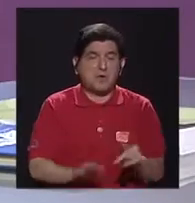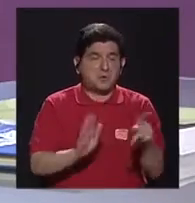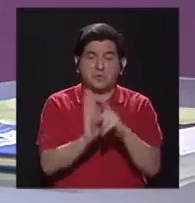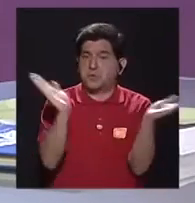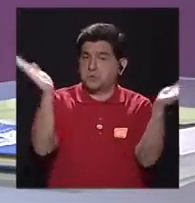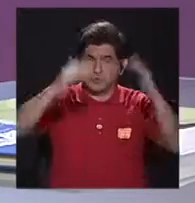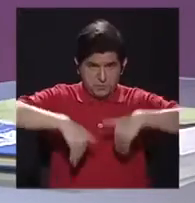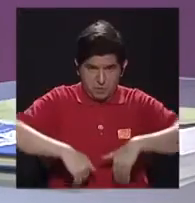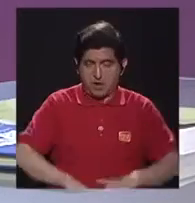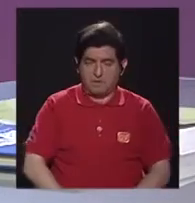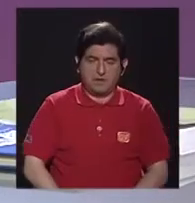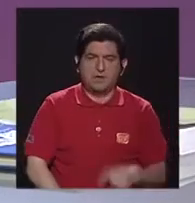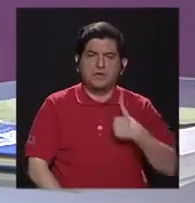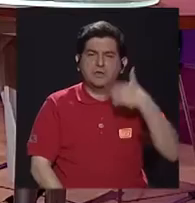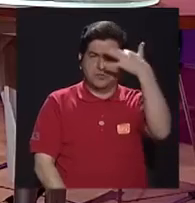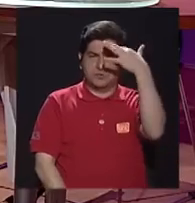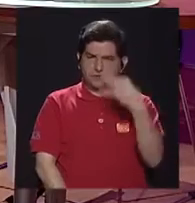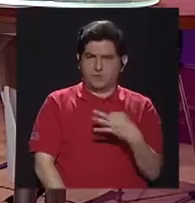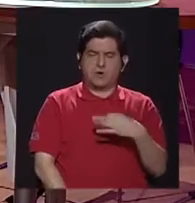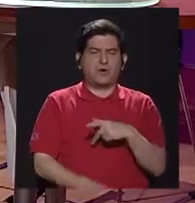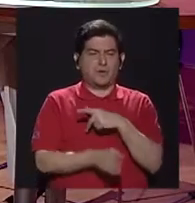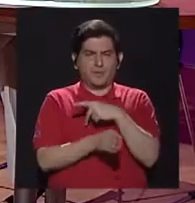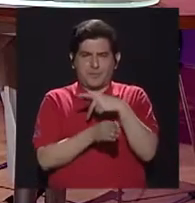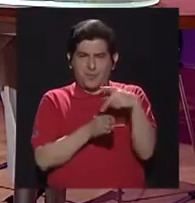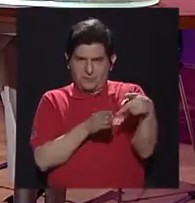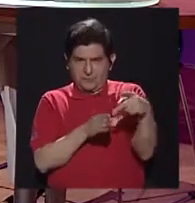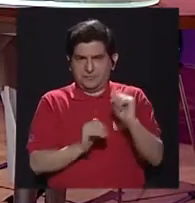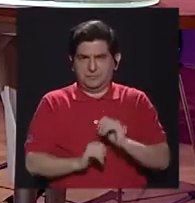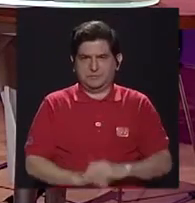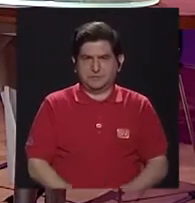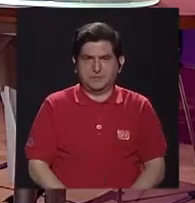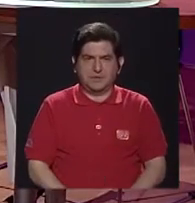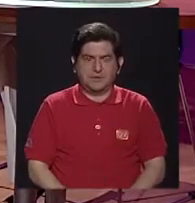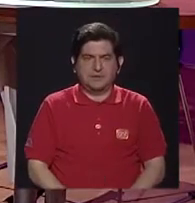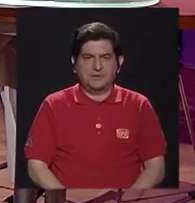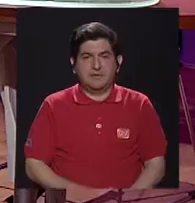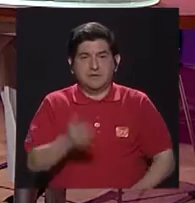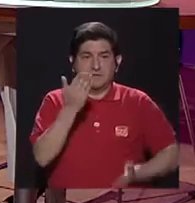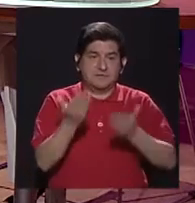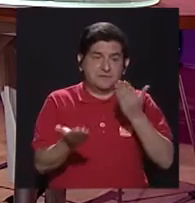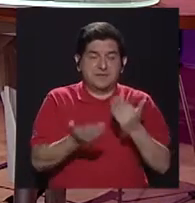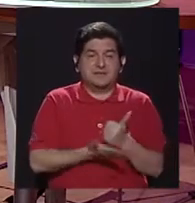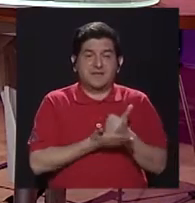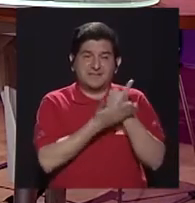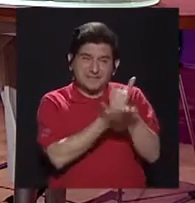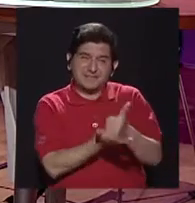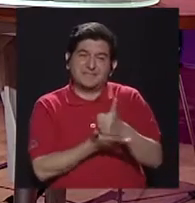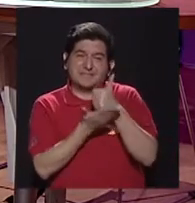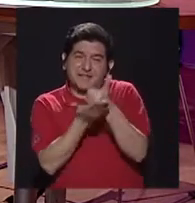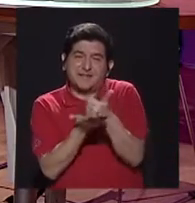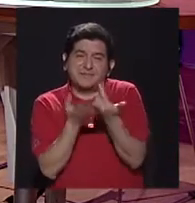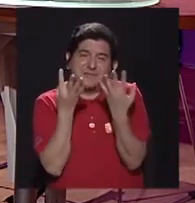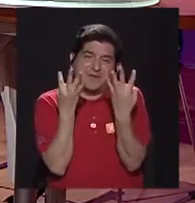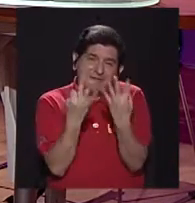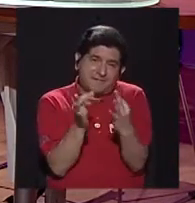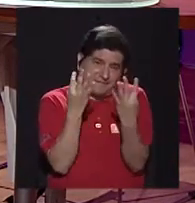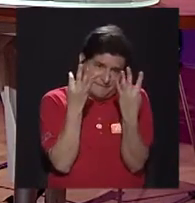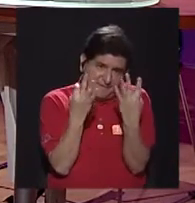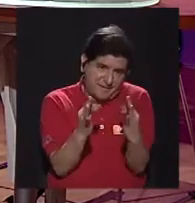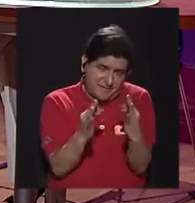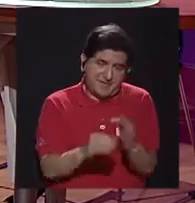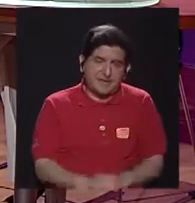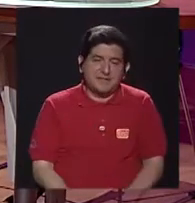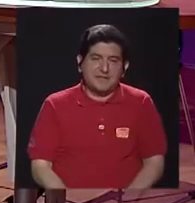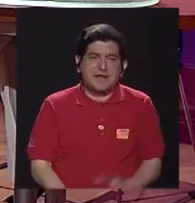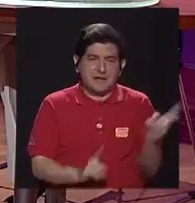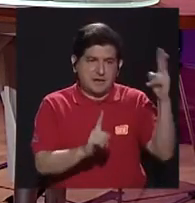prohibición. Claro, yo creo que los profesionales, si nos van a colaborar y si es posible poner